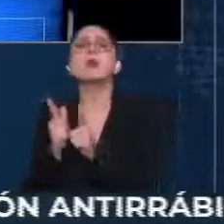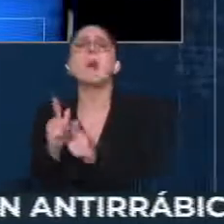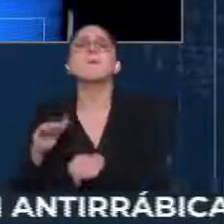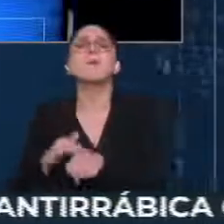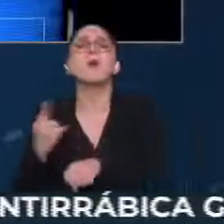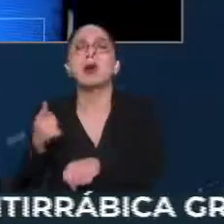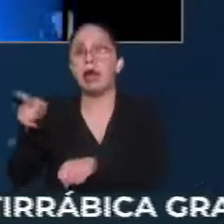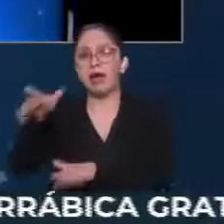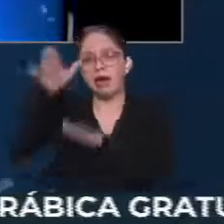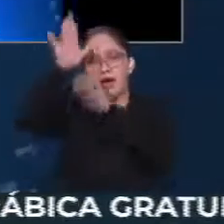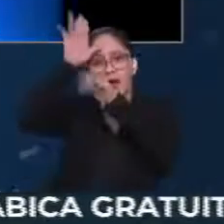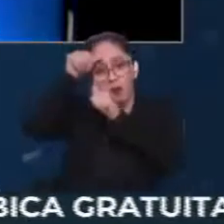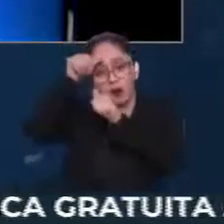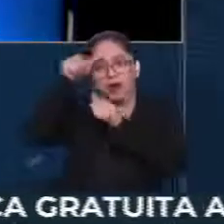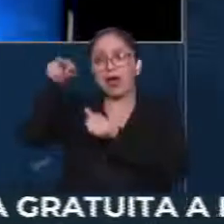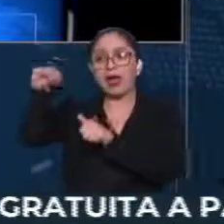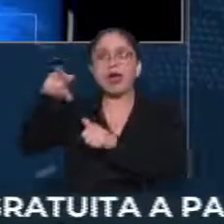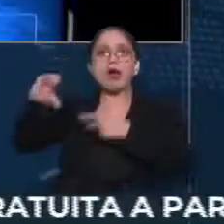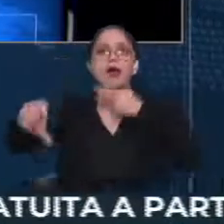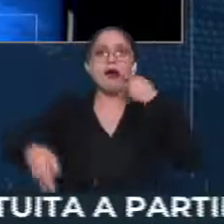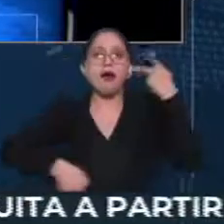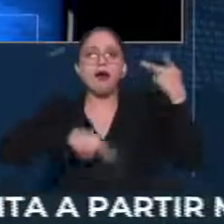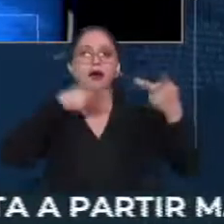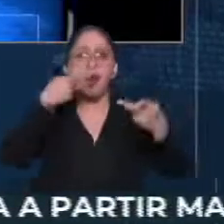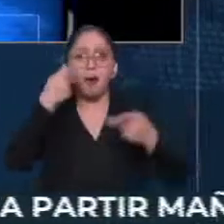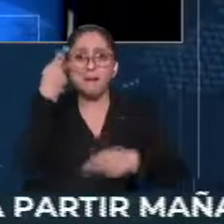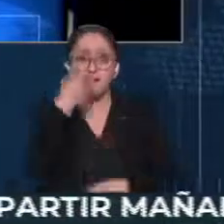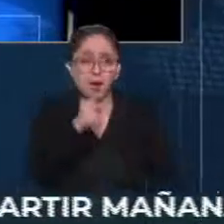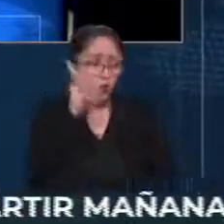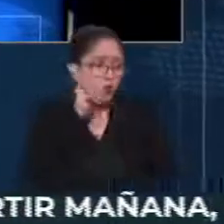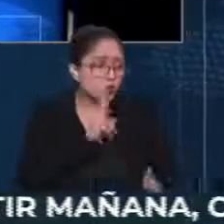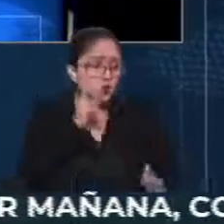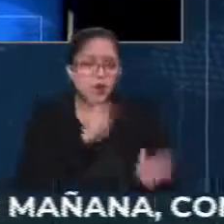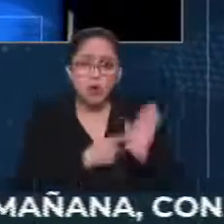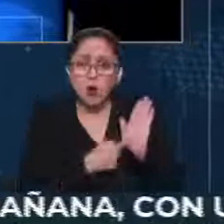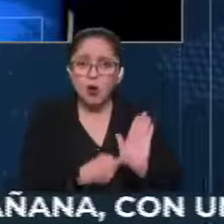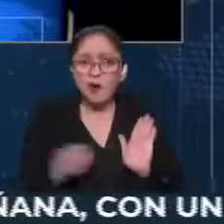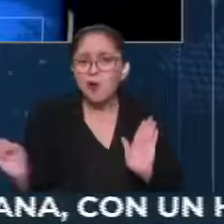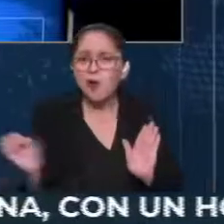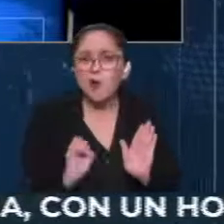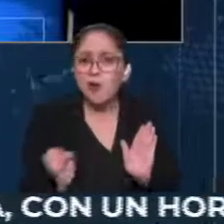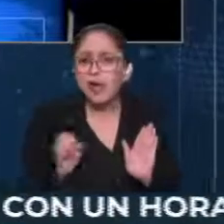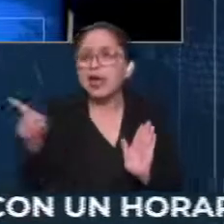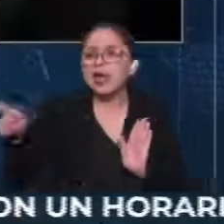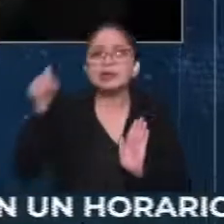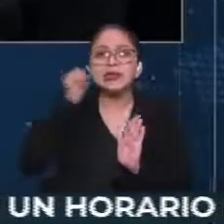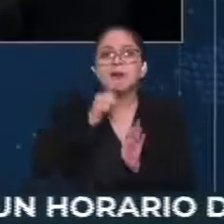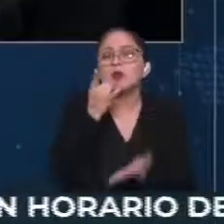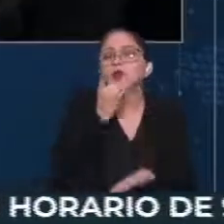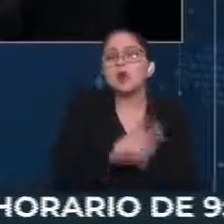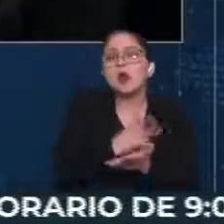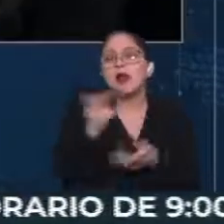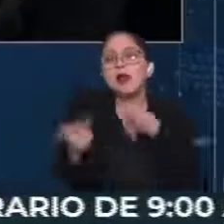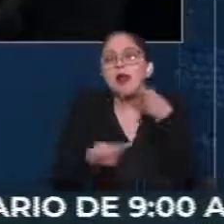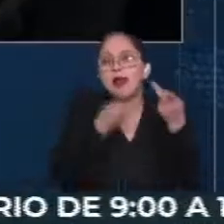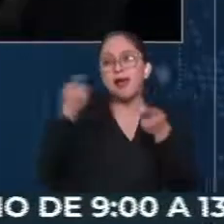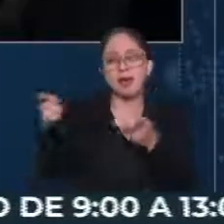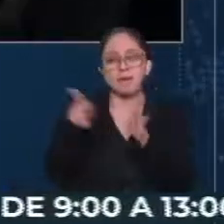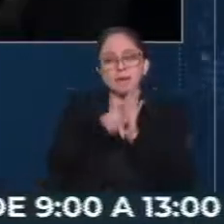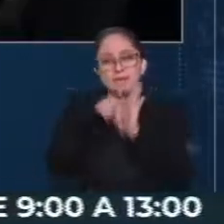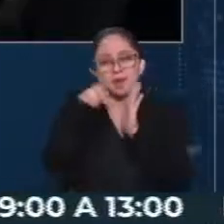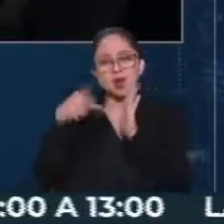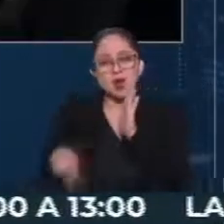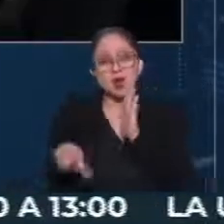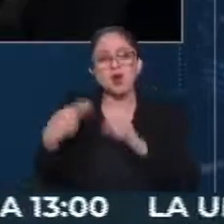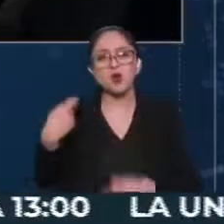venido advirtiendo sin ninguna prueba, porque todo lo que este señor, que es un mercenario, escribe en un periódico también terrible que es